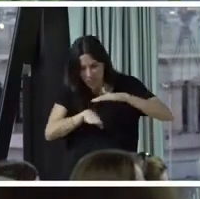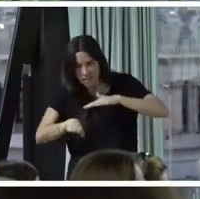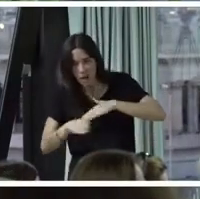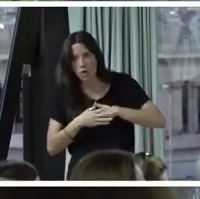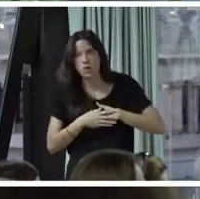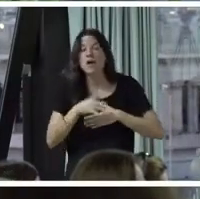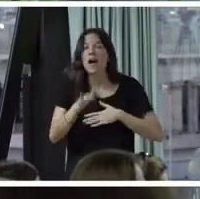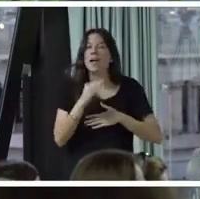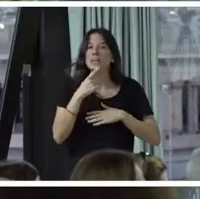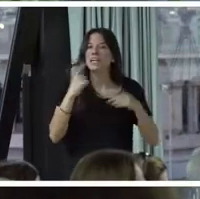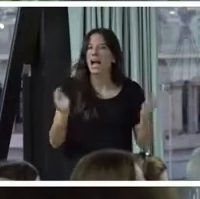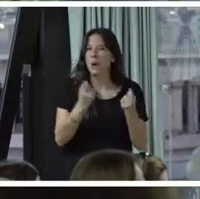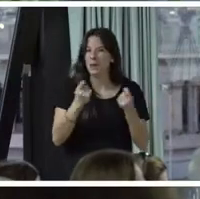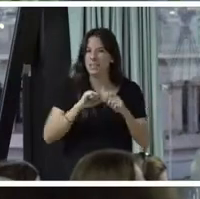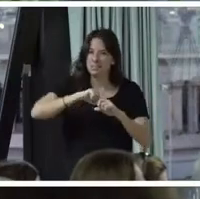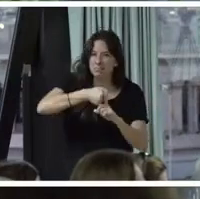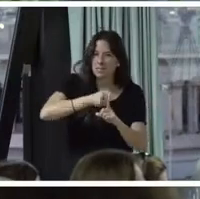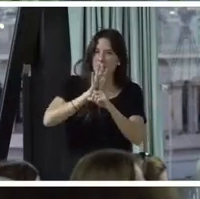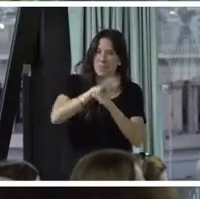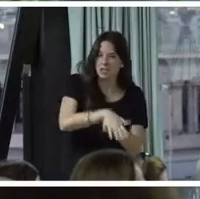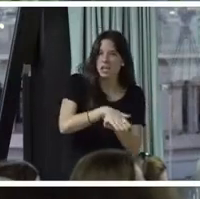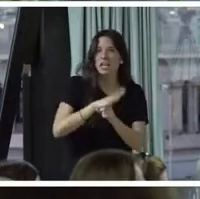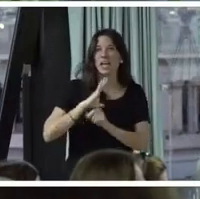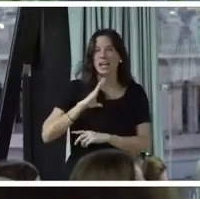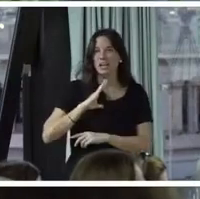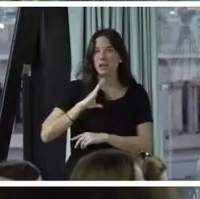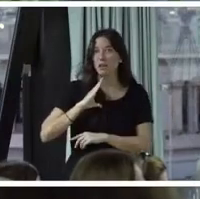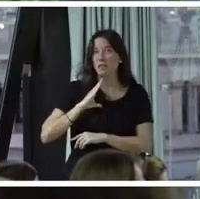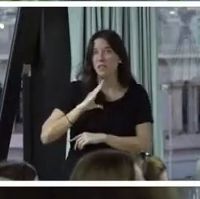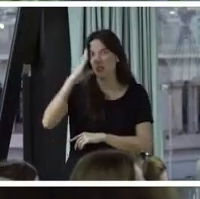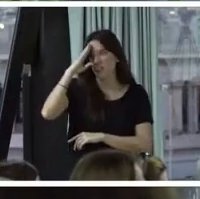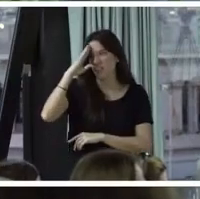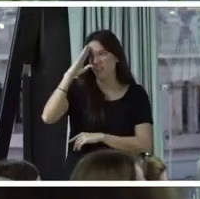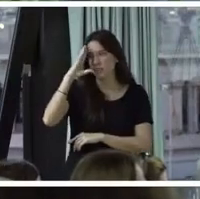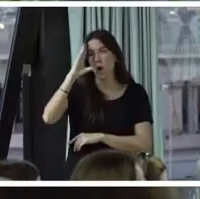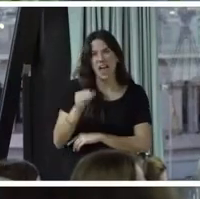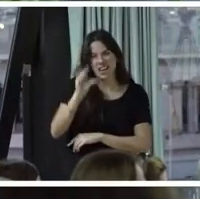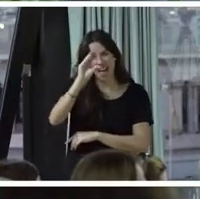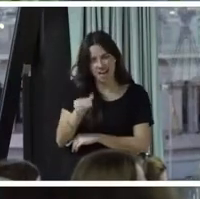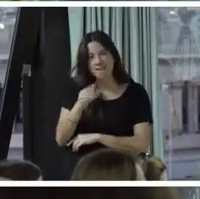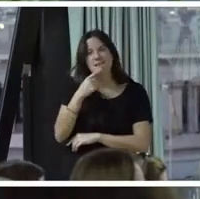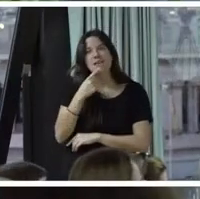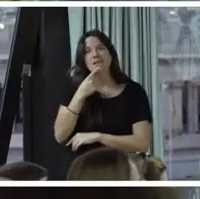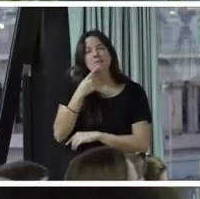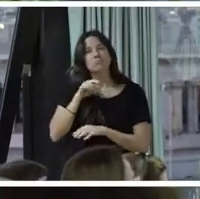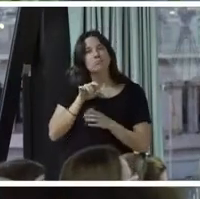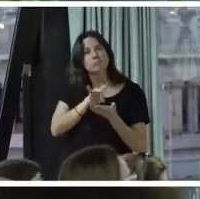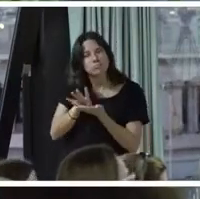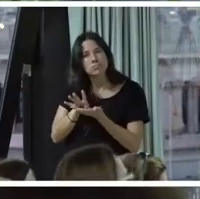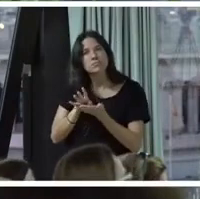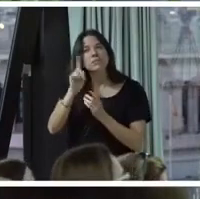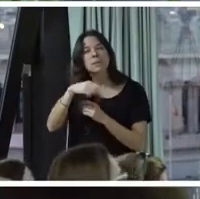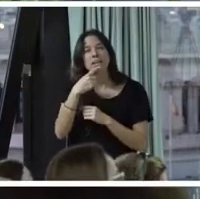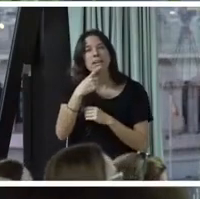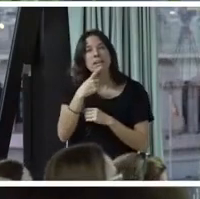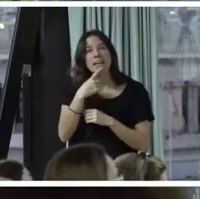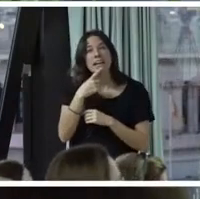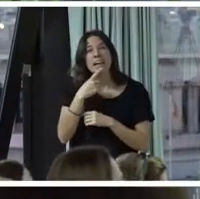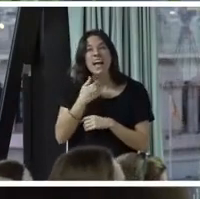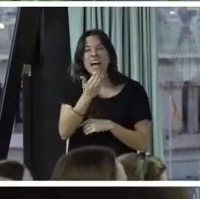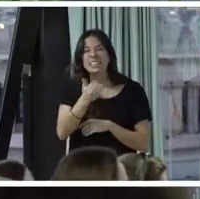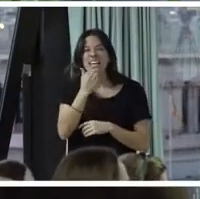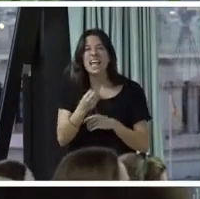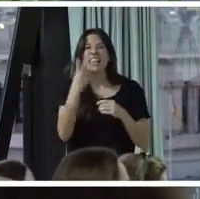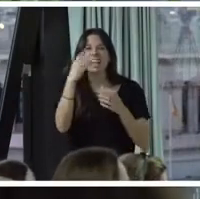campaña de represión en cisjordania ha encarcelado desde la operación del 7 de octubre a cerca de 3000